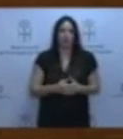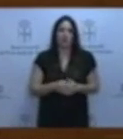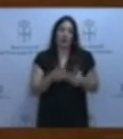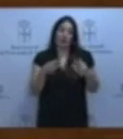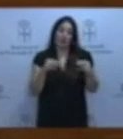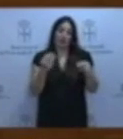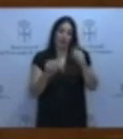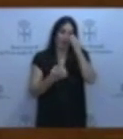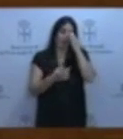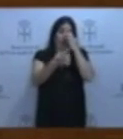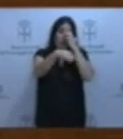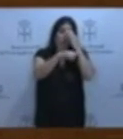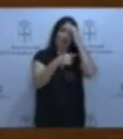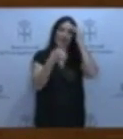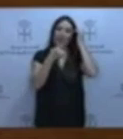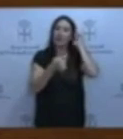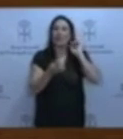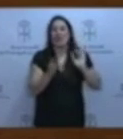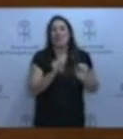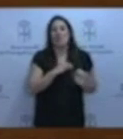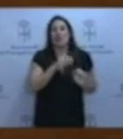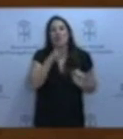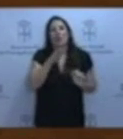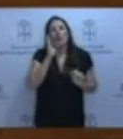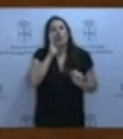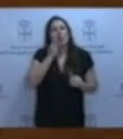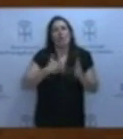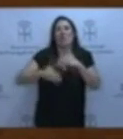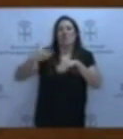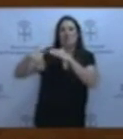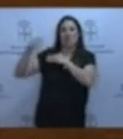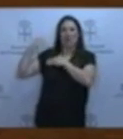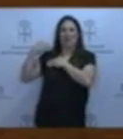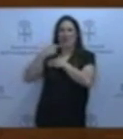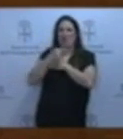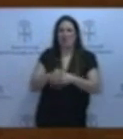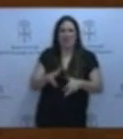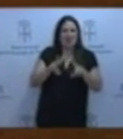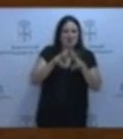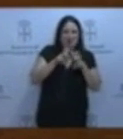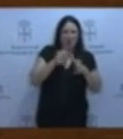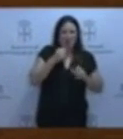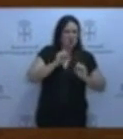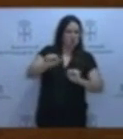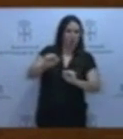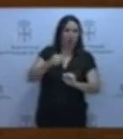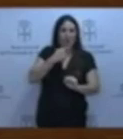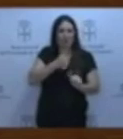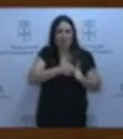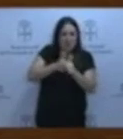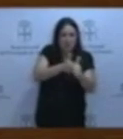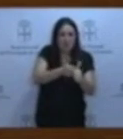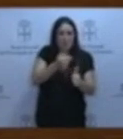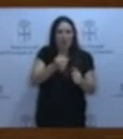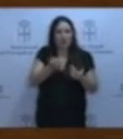Ustedes dicen que se lamentan de la corrupción del pasado, dicen que les repugna con todas sus fuerzas, dicen que la persiguen y que colaboran